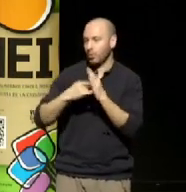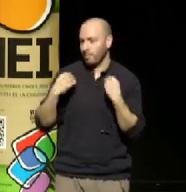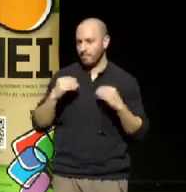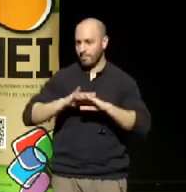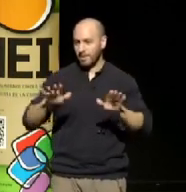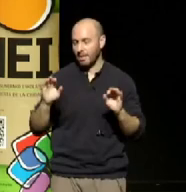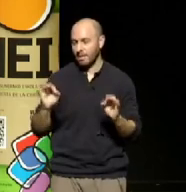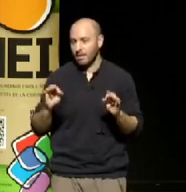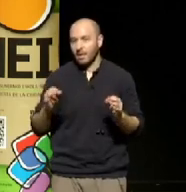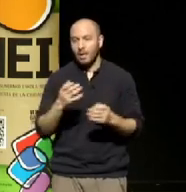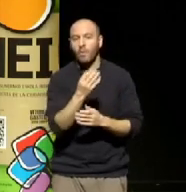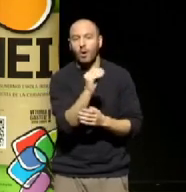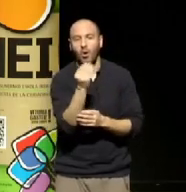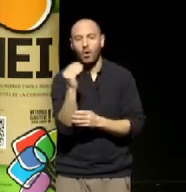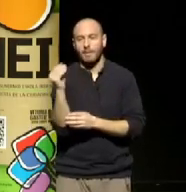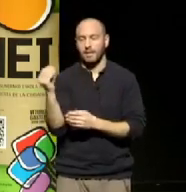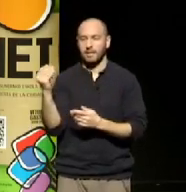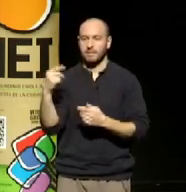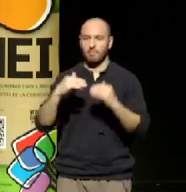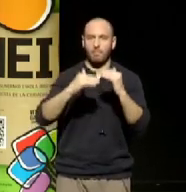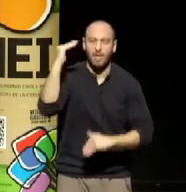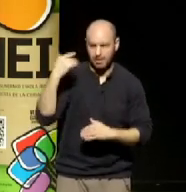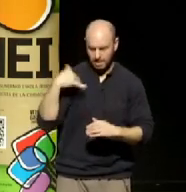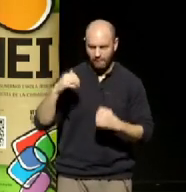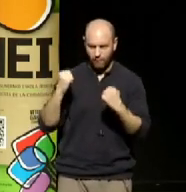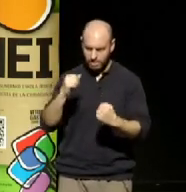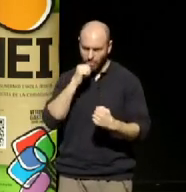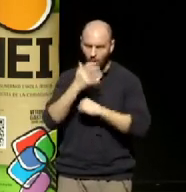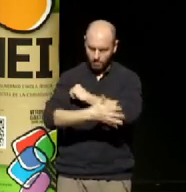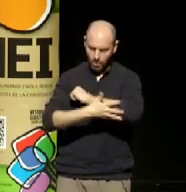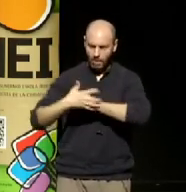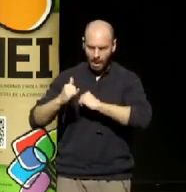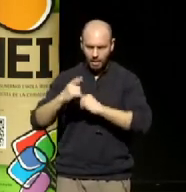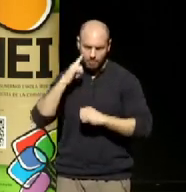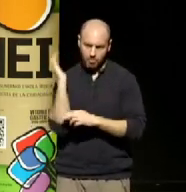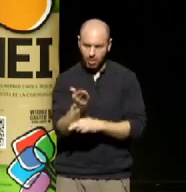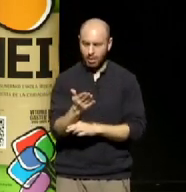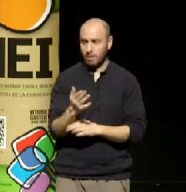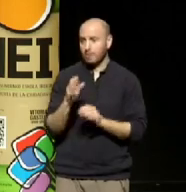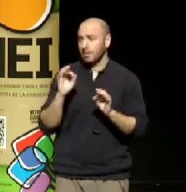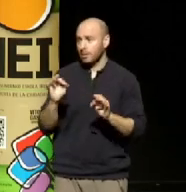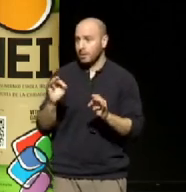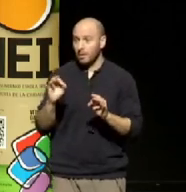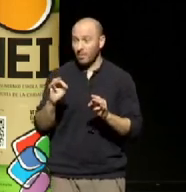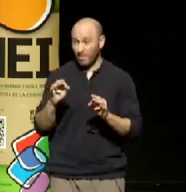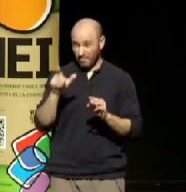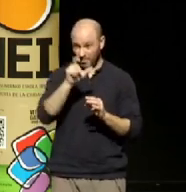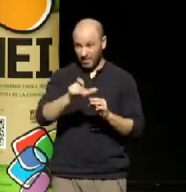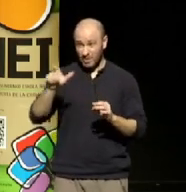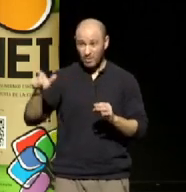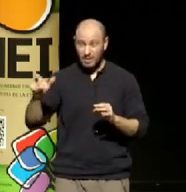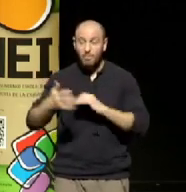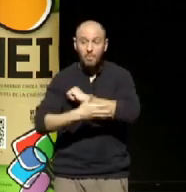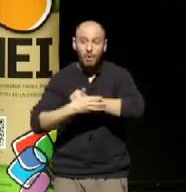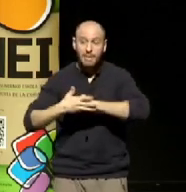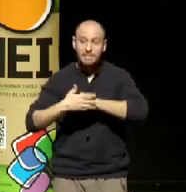son enormes en términos de impacto de la pobreza, porque hoy el rostro de un pobre en España no es el rostro de una persona mayor, sino de un niño.